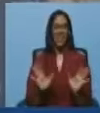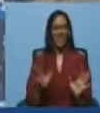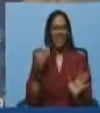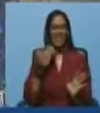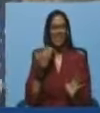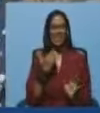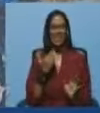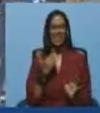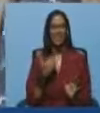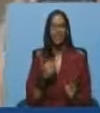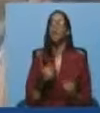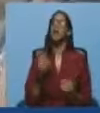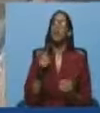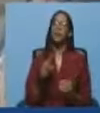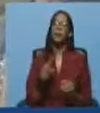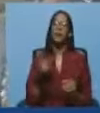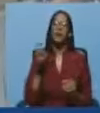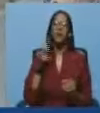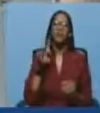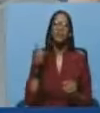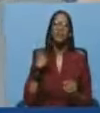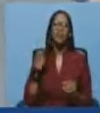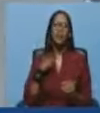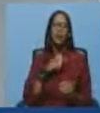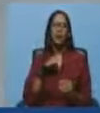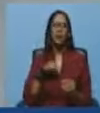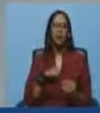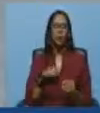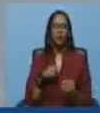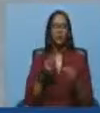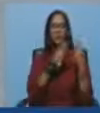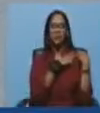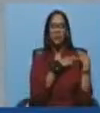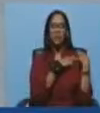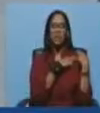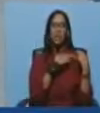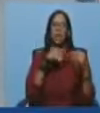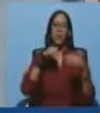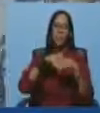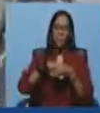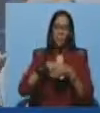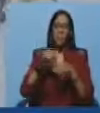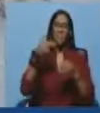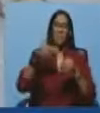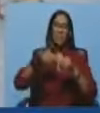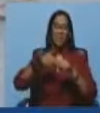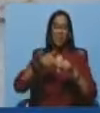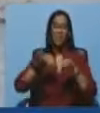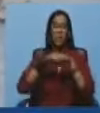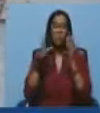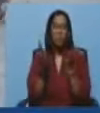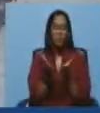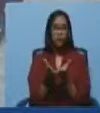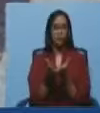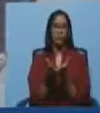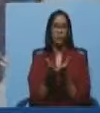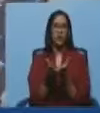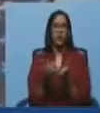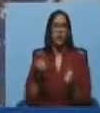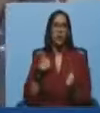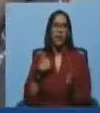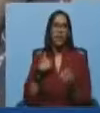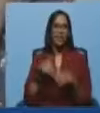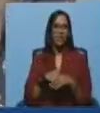Entonces, lo primero es que los venezolanos tenemos en nuestras manos la principal reserva de petróleo de la humanidad. O sea, cualquier elección que haya